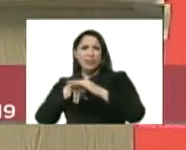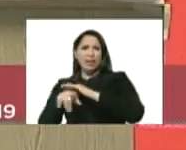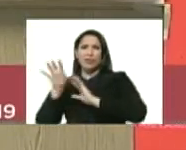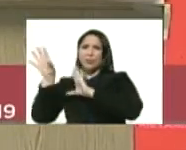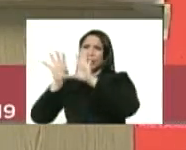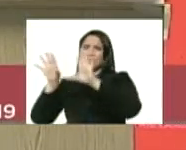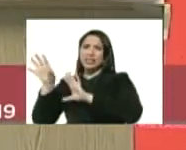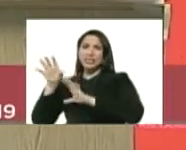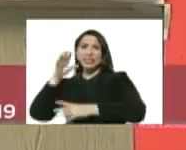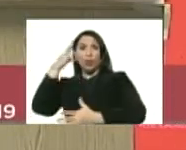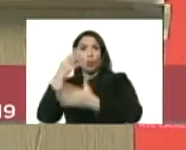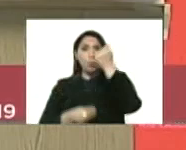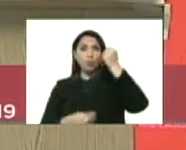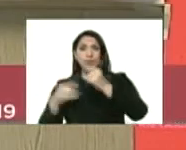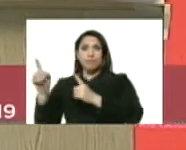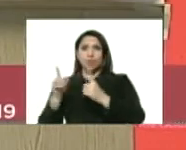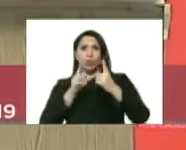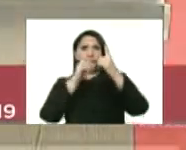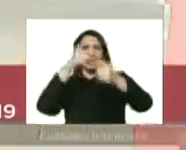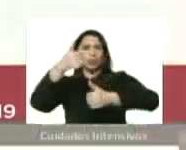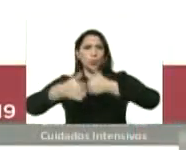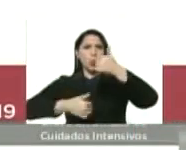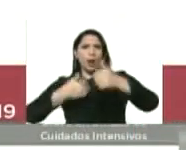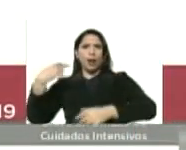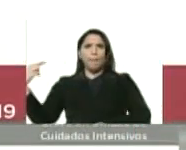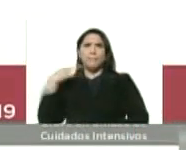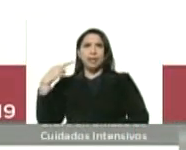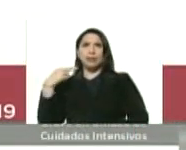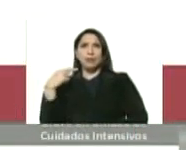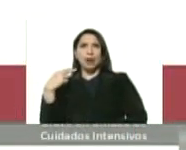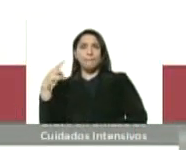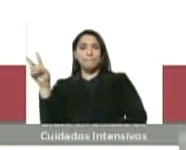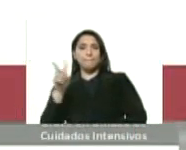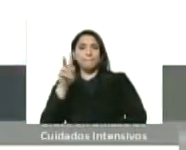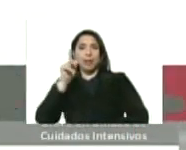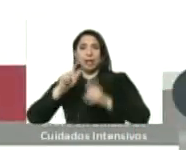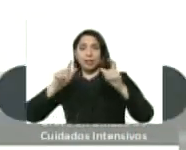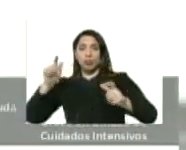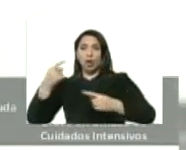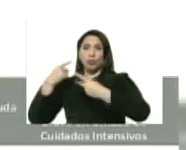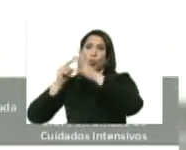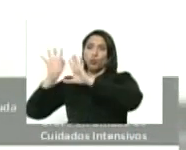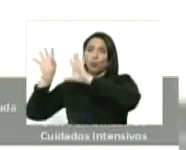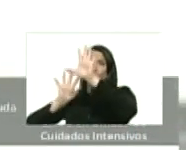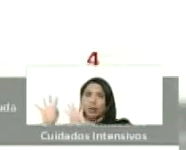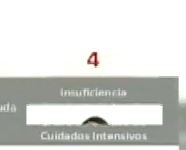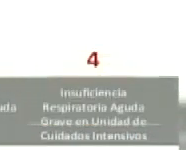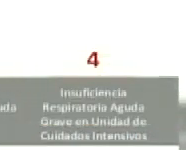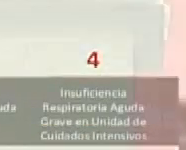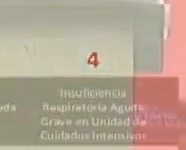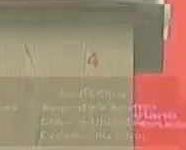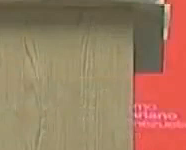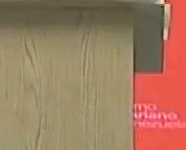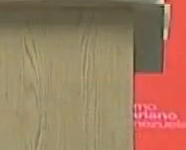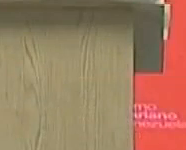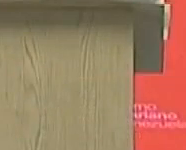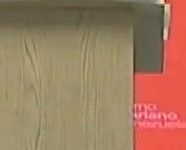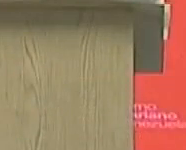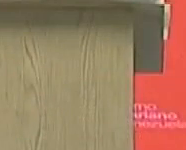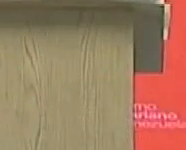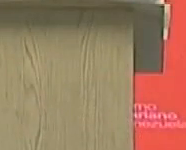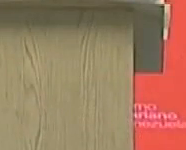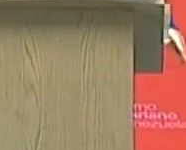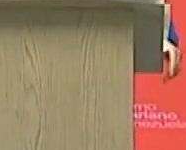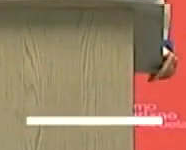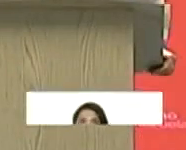de la persecución de la cual están siendo víctimas los venezolanos en otros países de Sudamérica. Y aquí le estamos